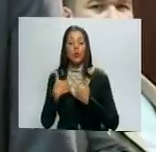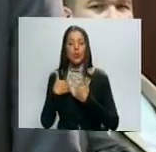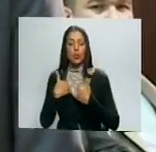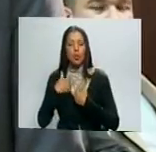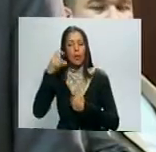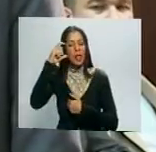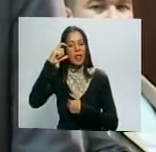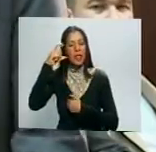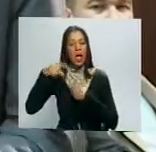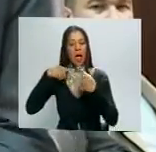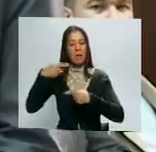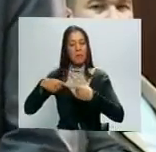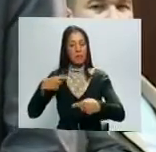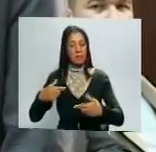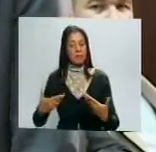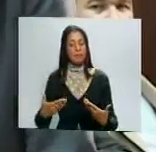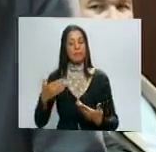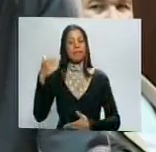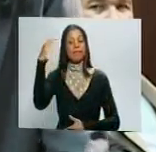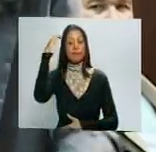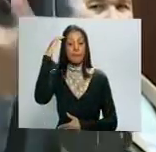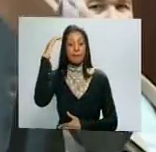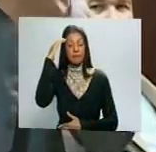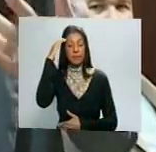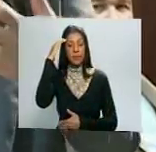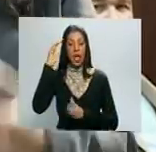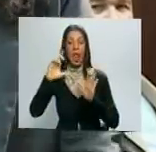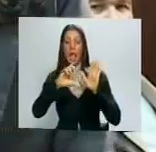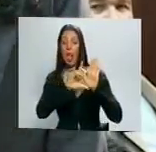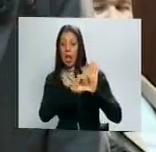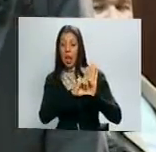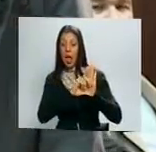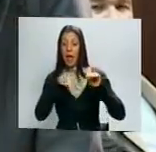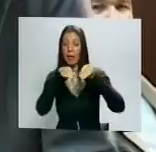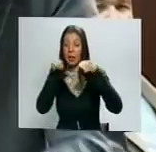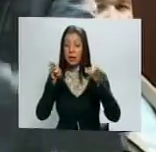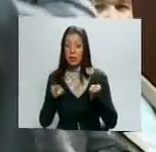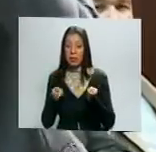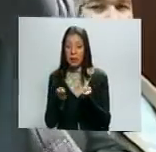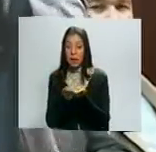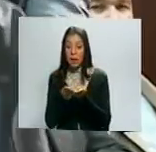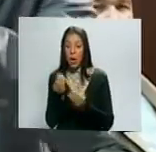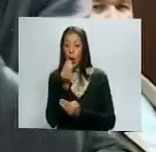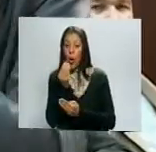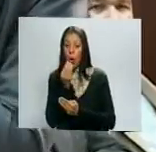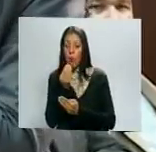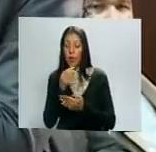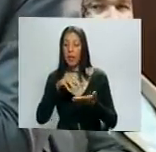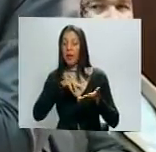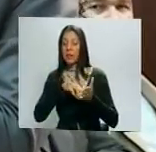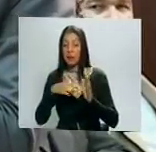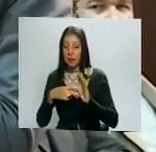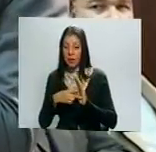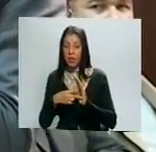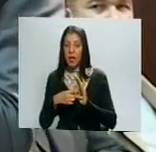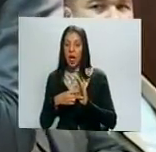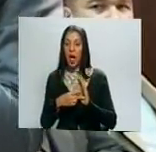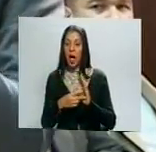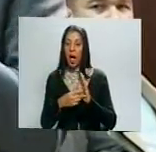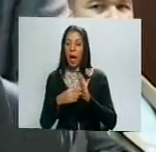diario. Y sabemos que la ley de los CLAP va más allá de un proceso